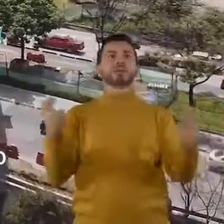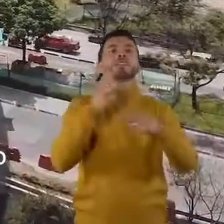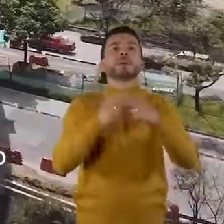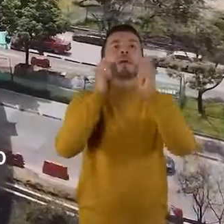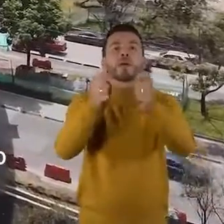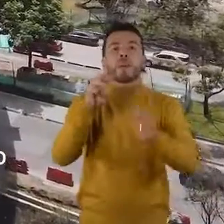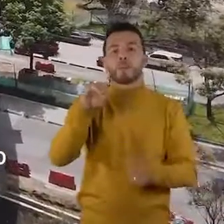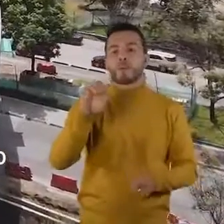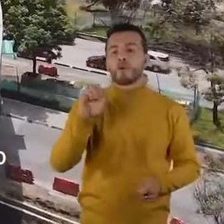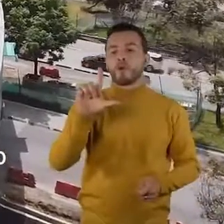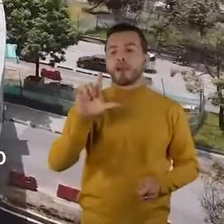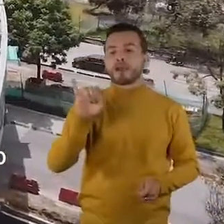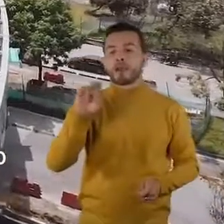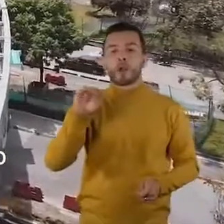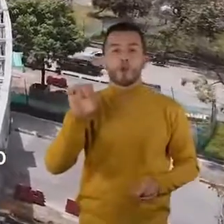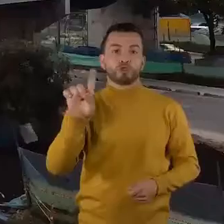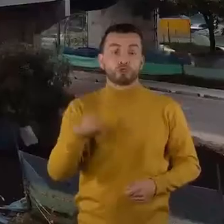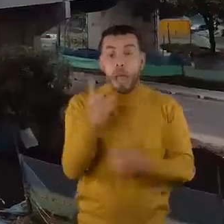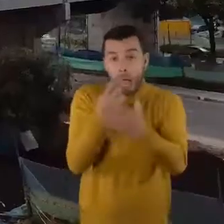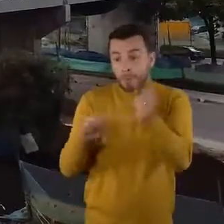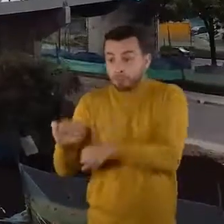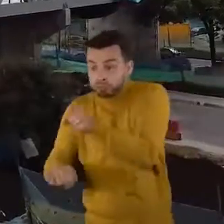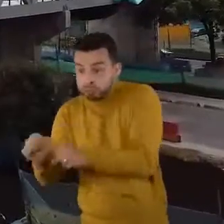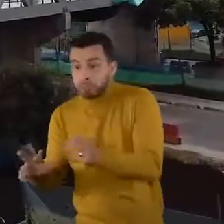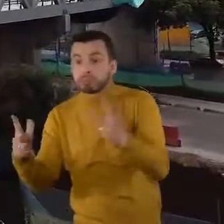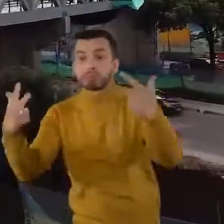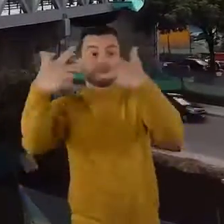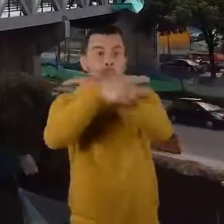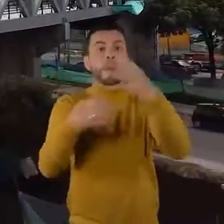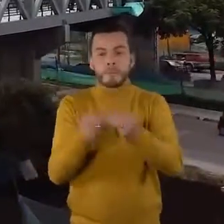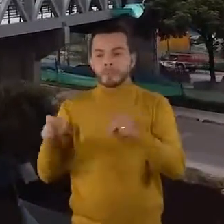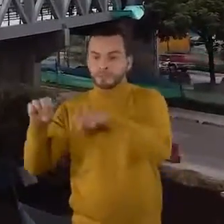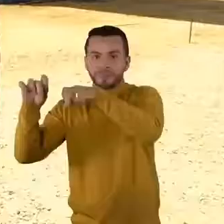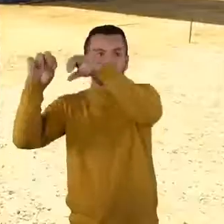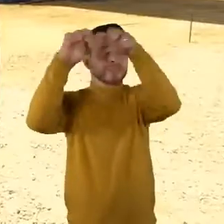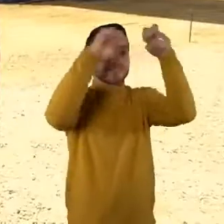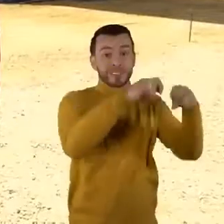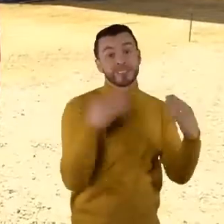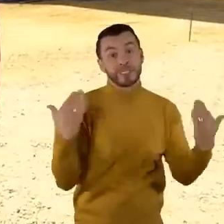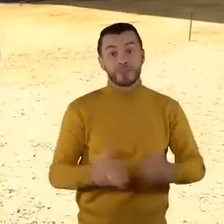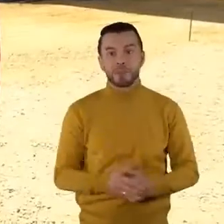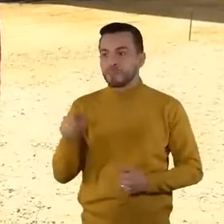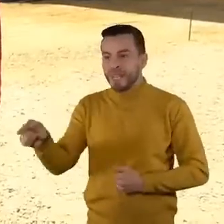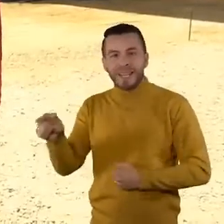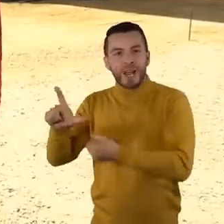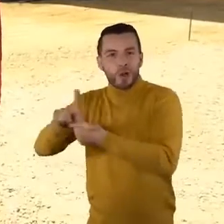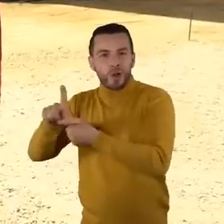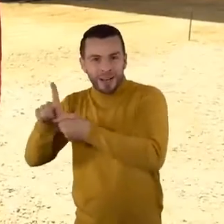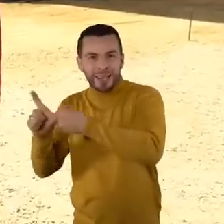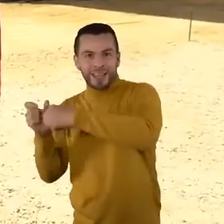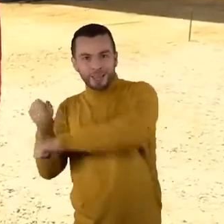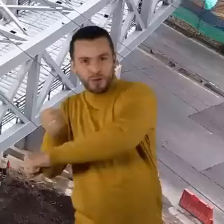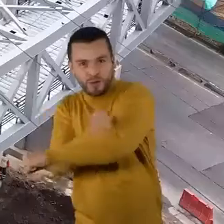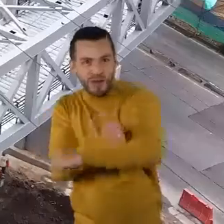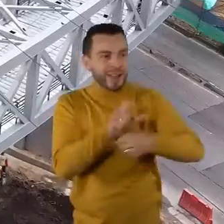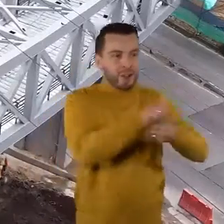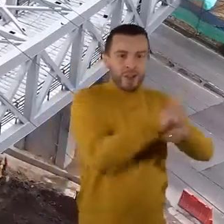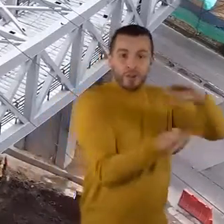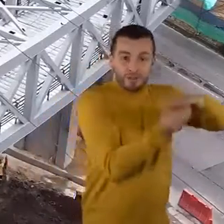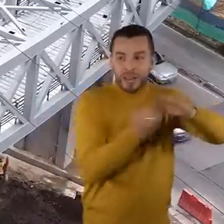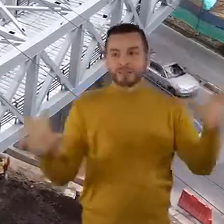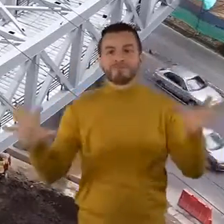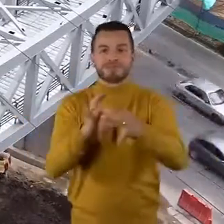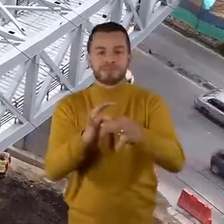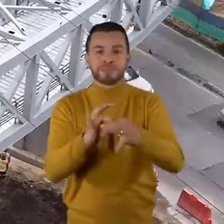contempla la conexión entre el oriente y el occidente de la autopista norte y 3.0 52 metros cuadrados de espacio público